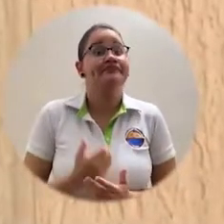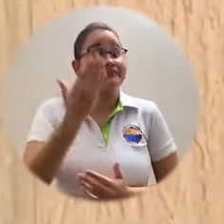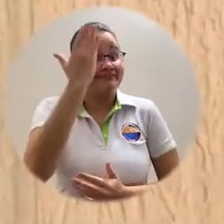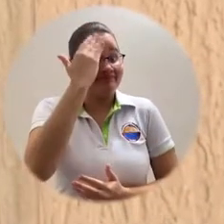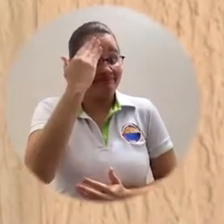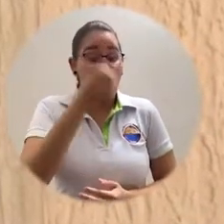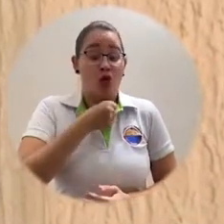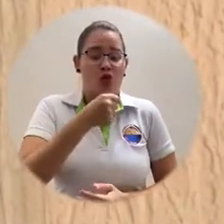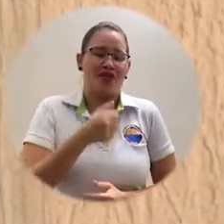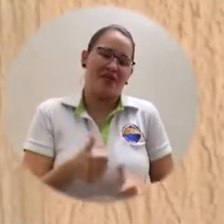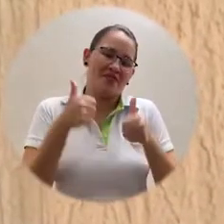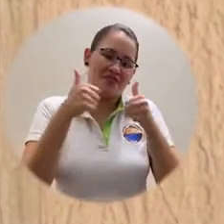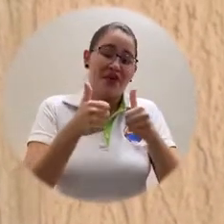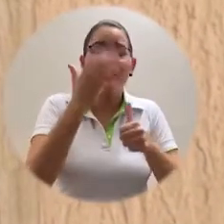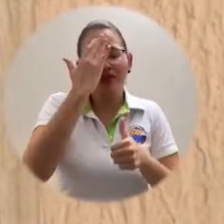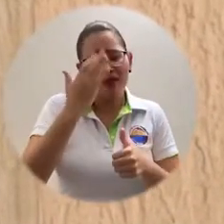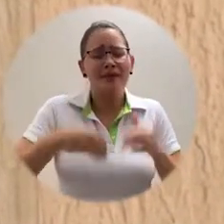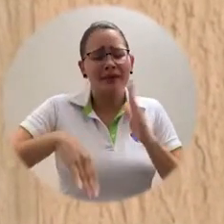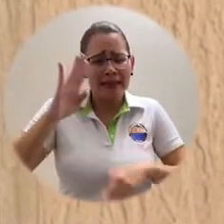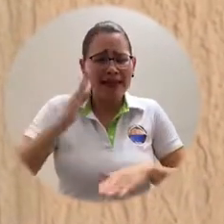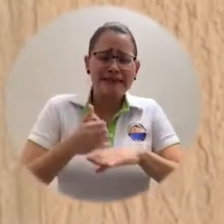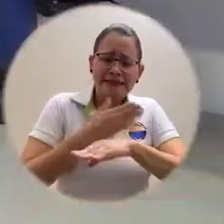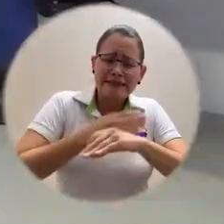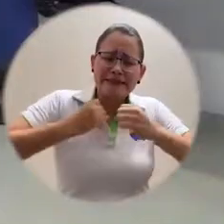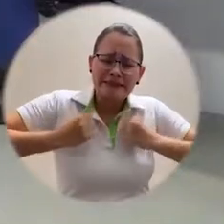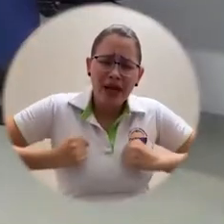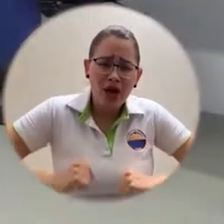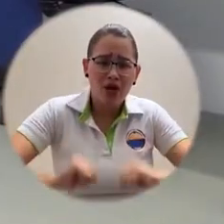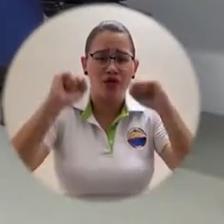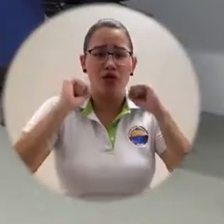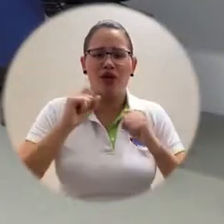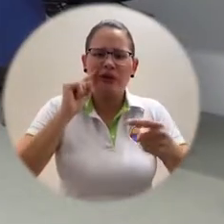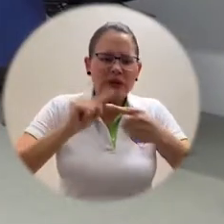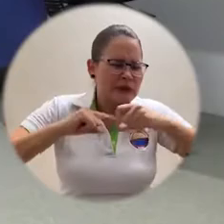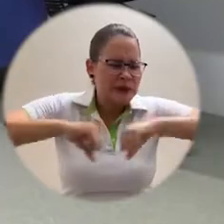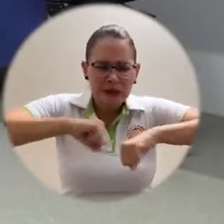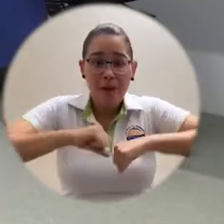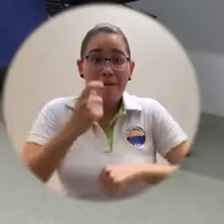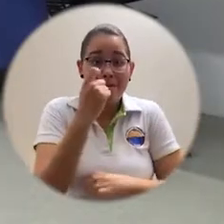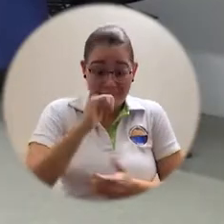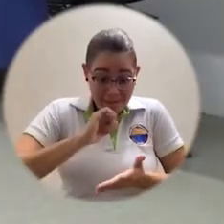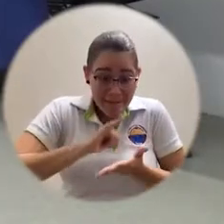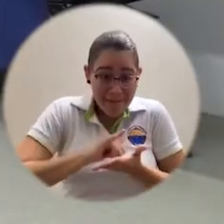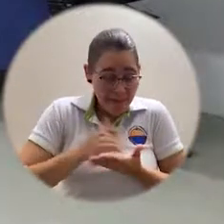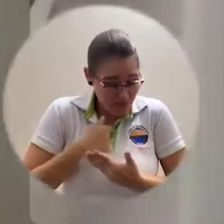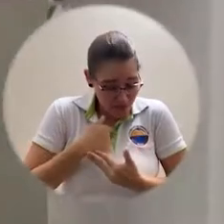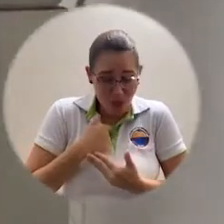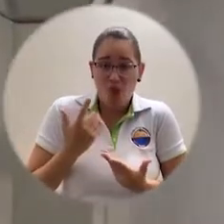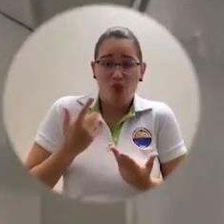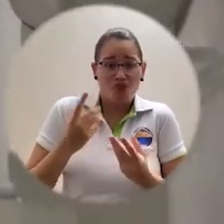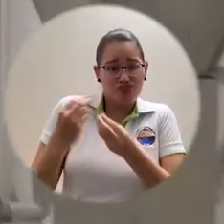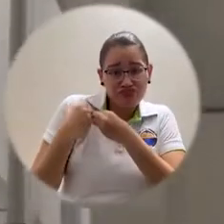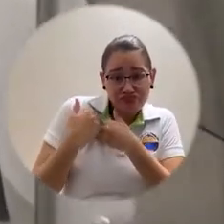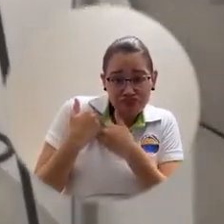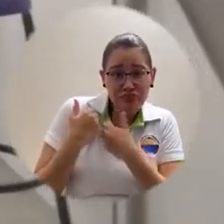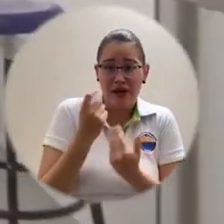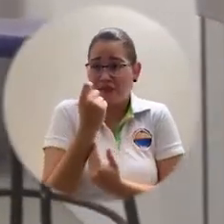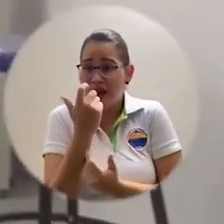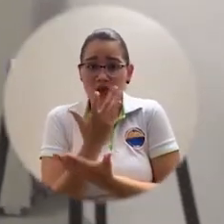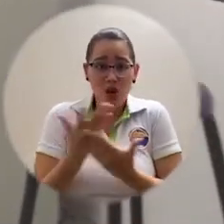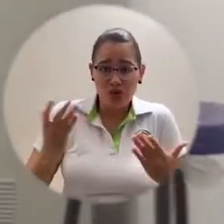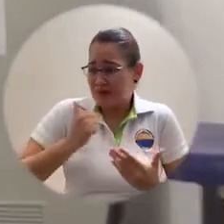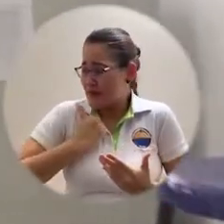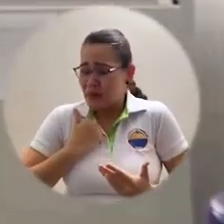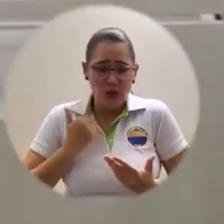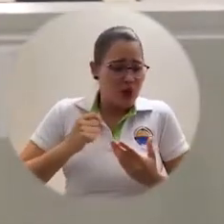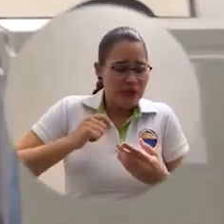hemos hecho con recursos propios para que en un tiempo récord, más o menos 35 días, llevar a cabo todas las adecuaciones, la adquisición de